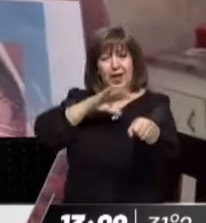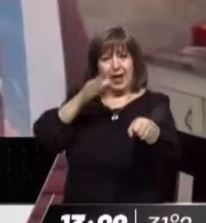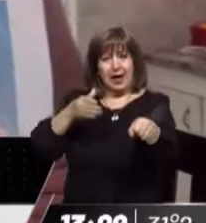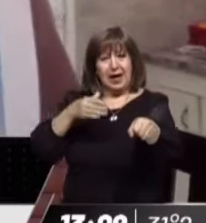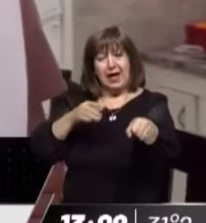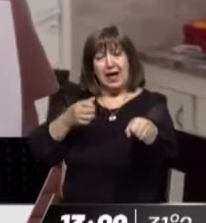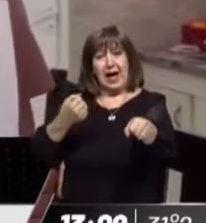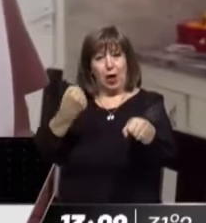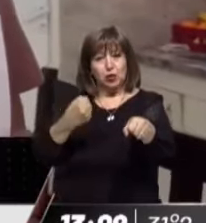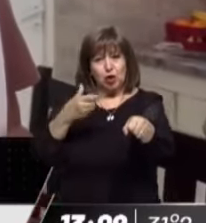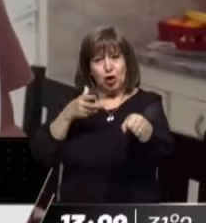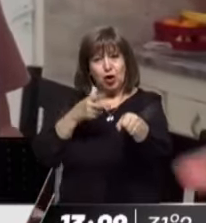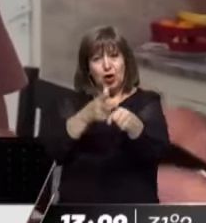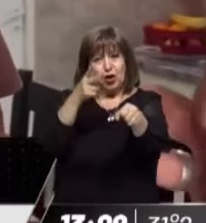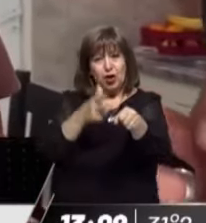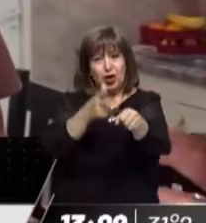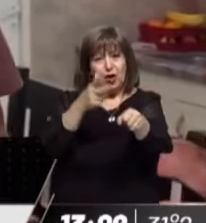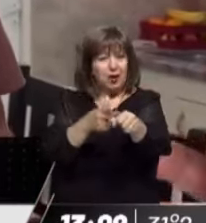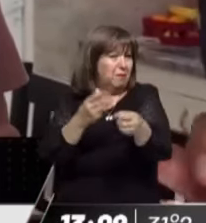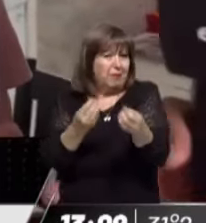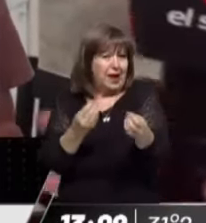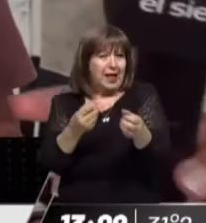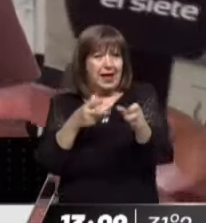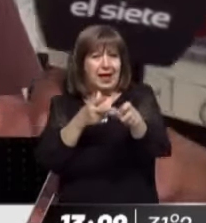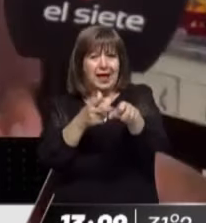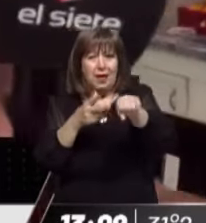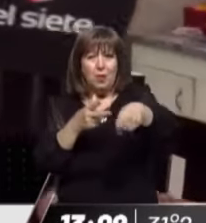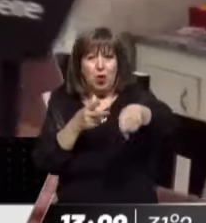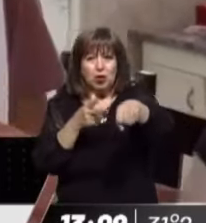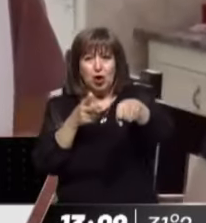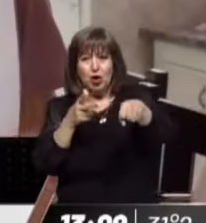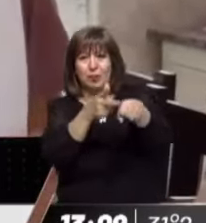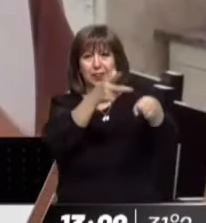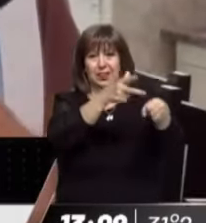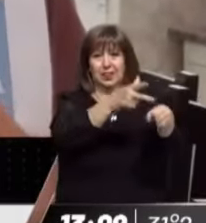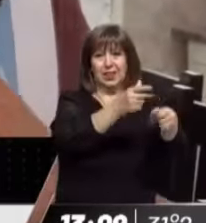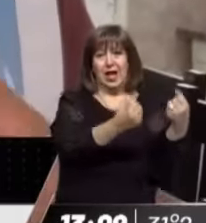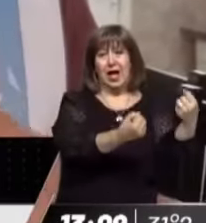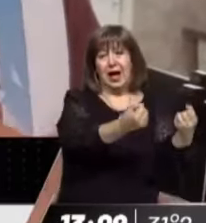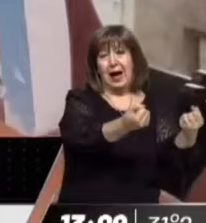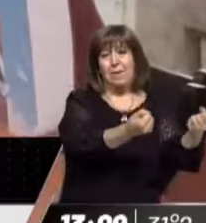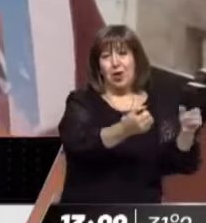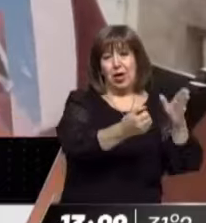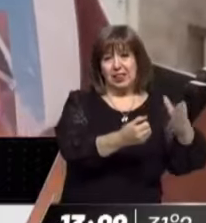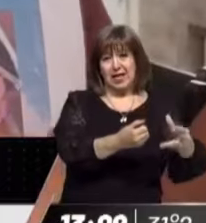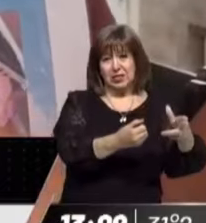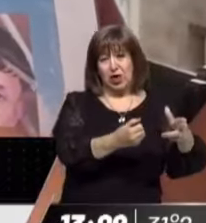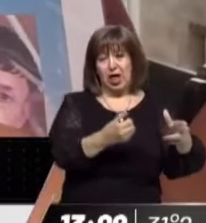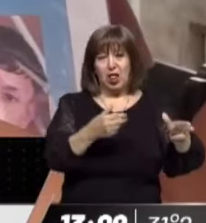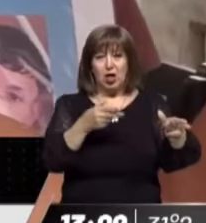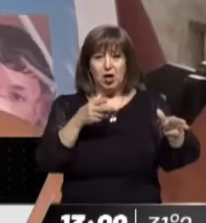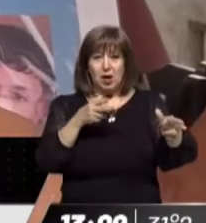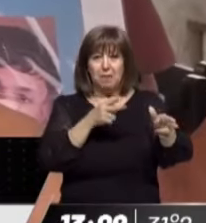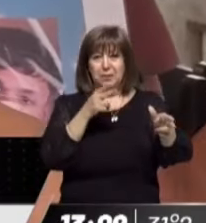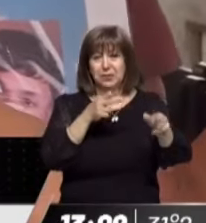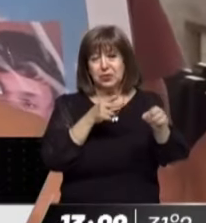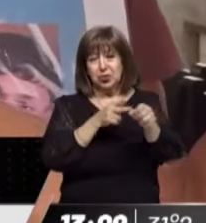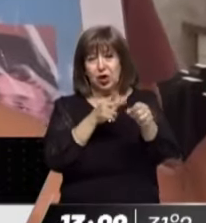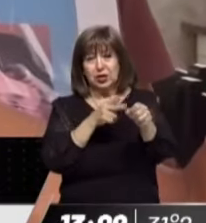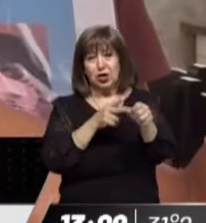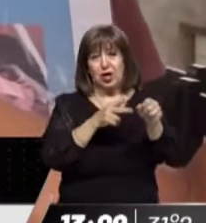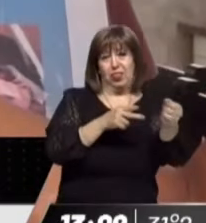y se genera esta situación digamos no es que que que que fue un incidente que que no se podría haber evitado Claro sí se puede haber